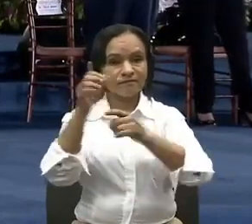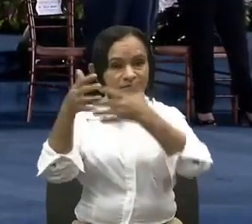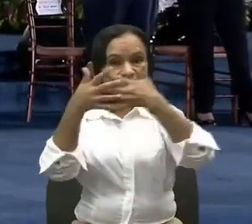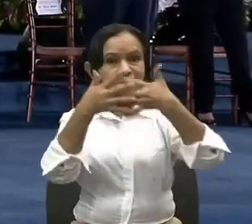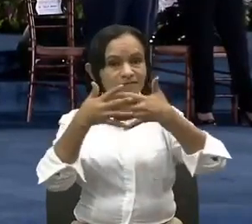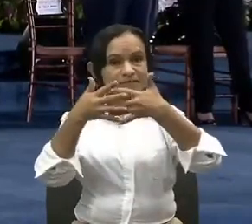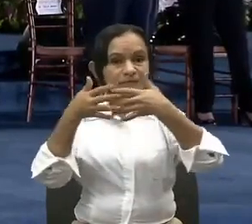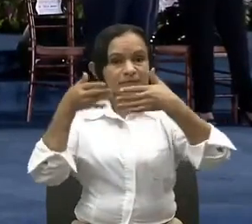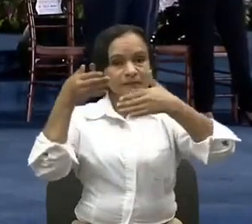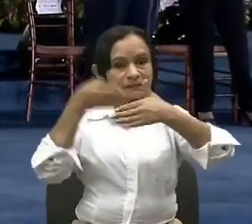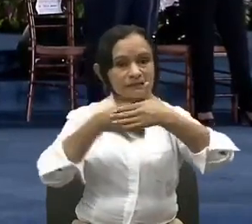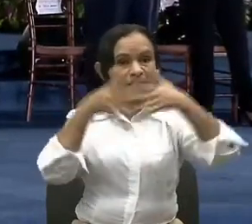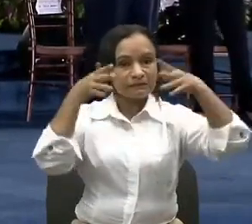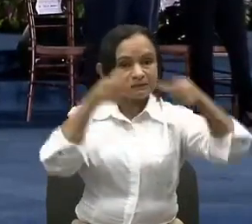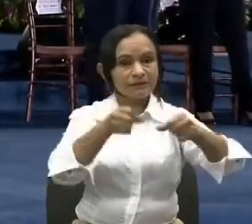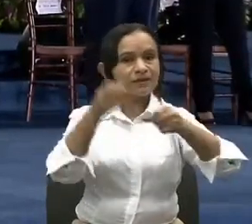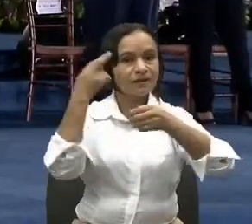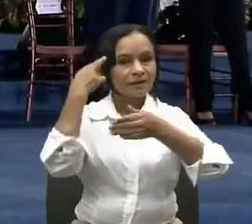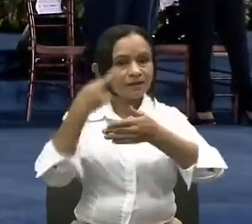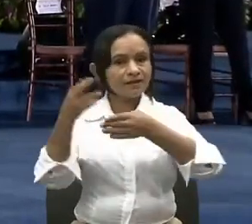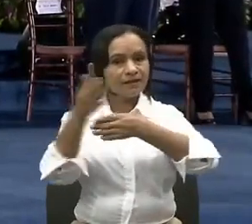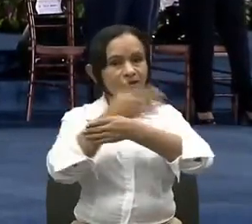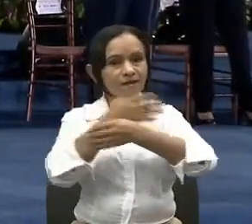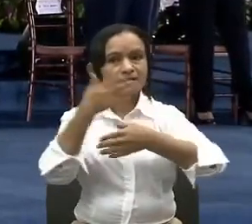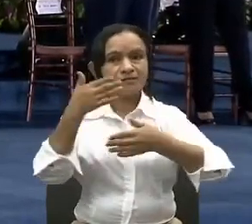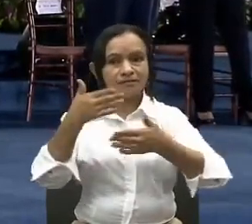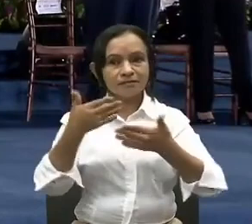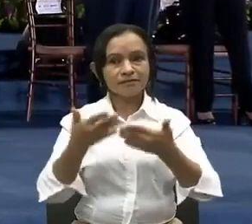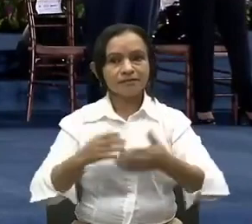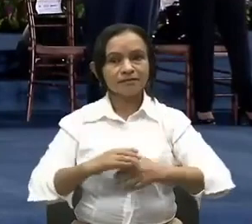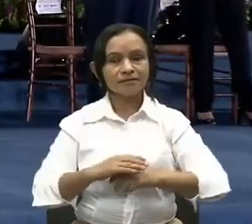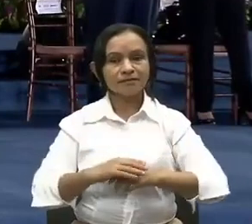5 o 6 muertos. Bueno, y hubo una situación, pues, que